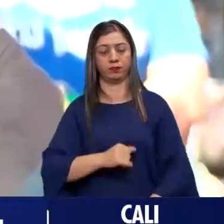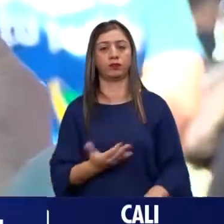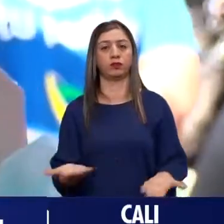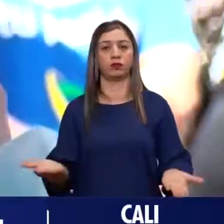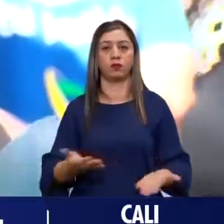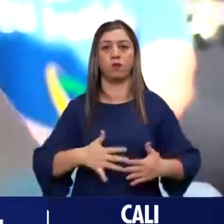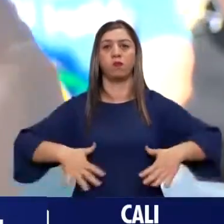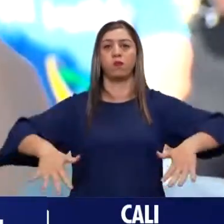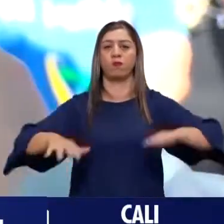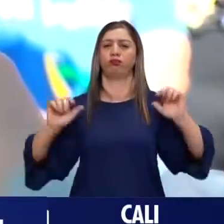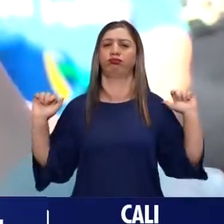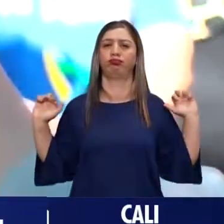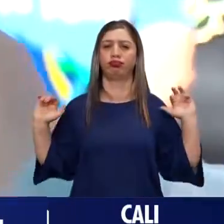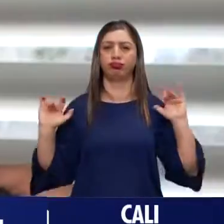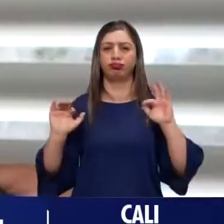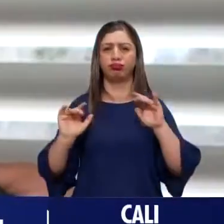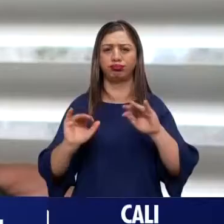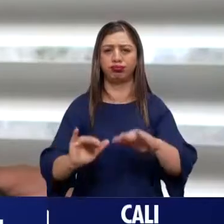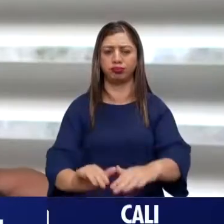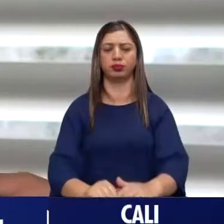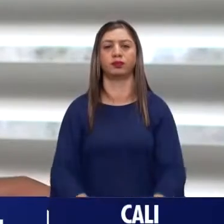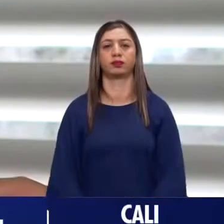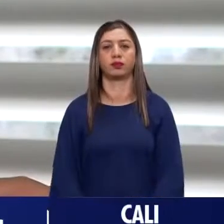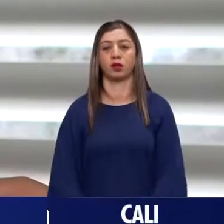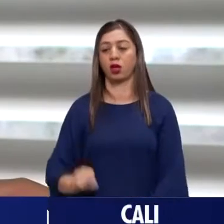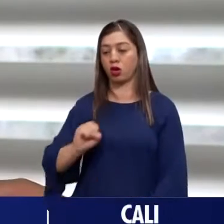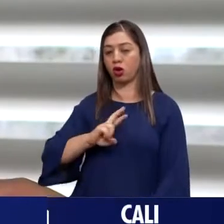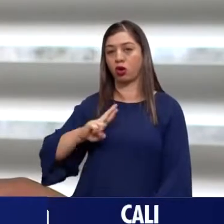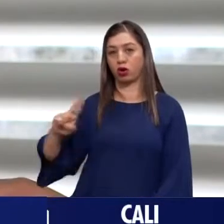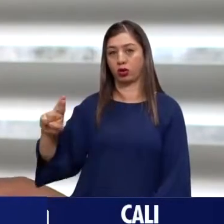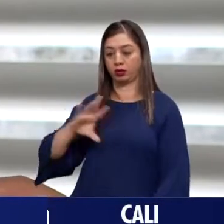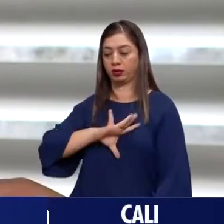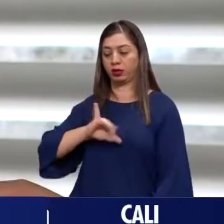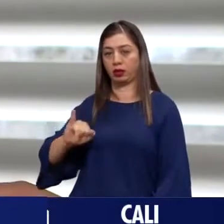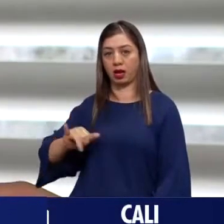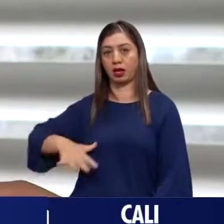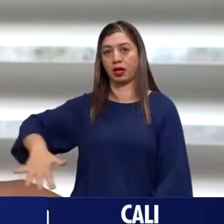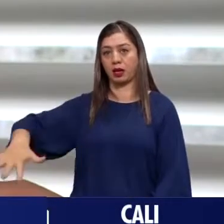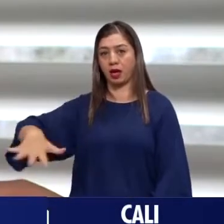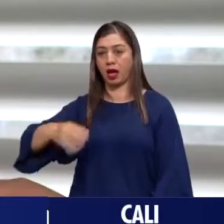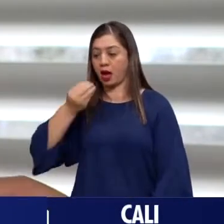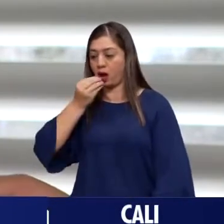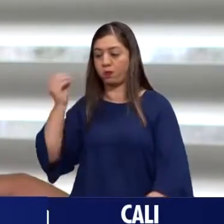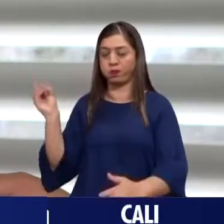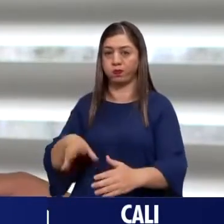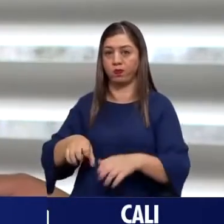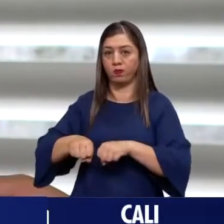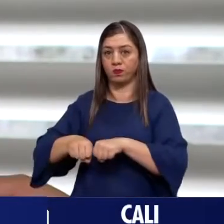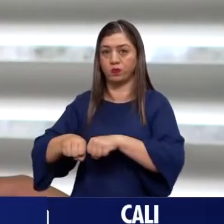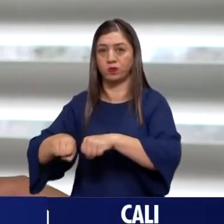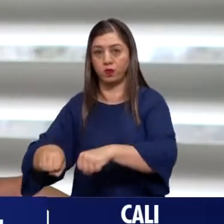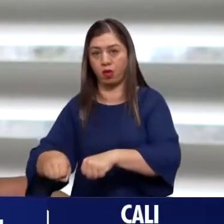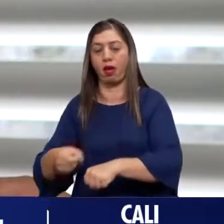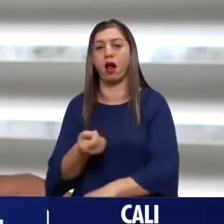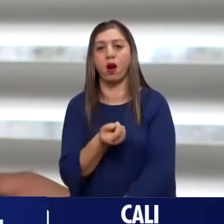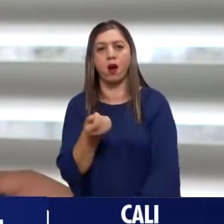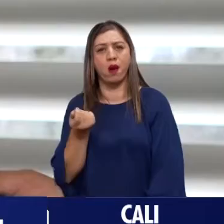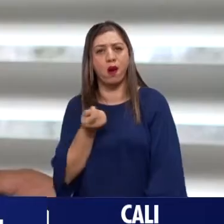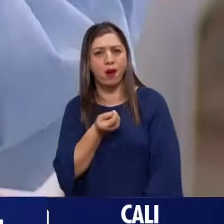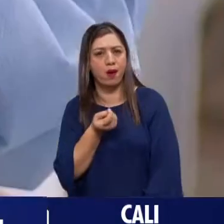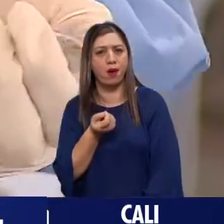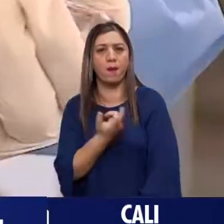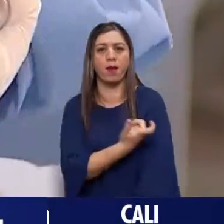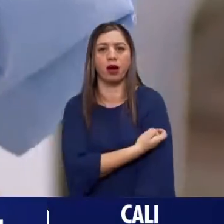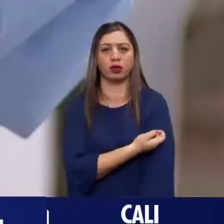de afluencia masiva. Vamos a estar en el oriente de la ciudad, principalmente en las plazas de mercado, donde tenemos bajas coberturas de